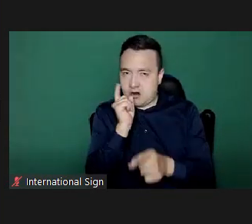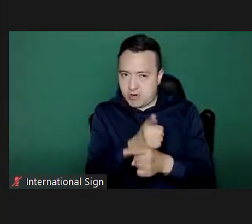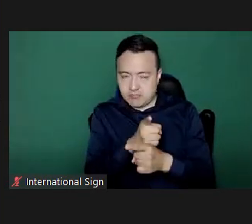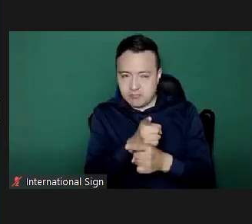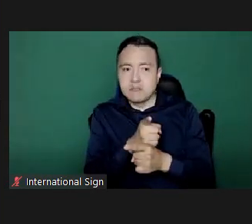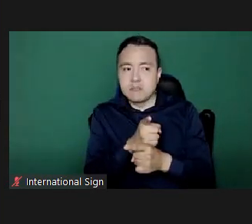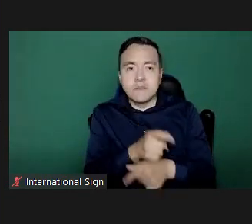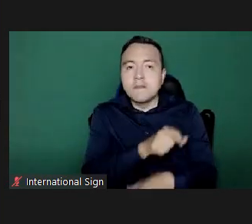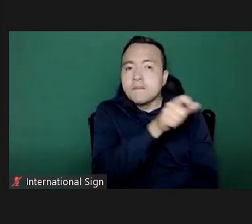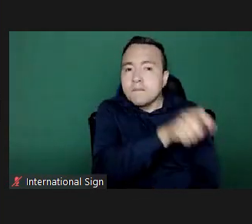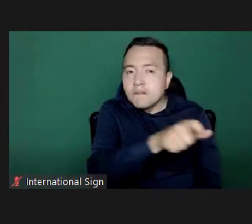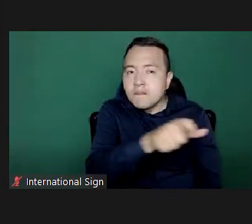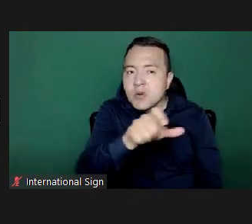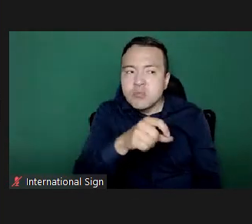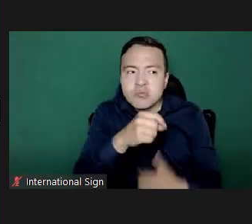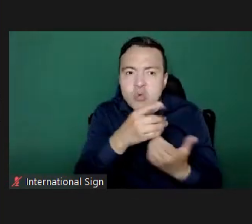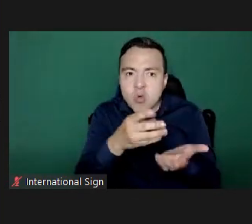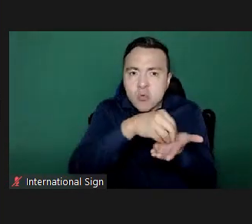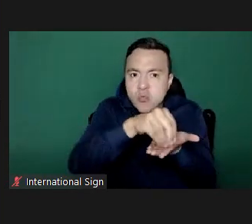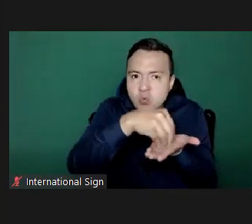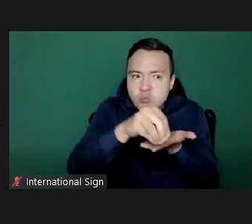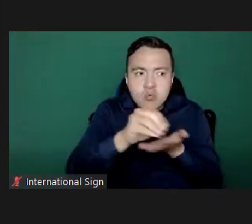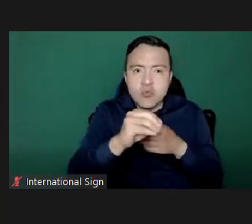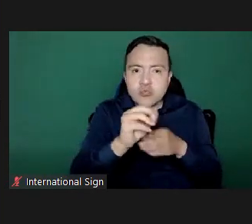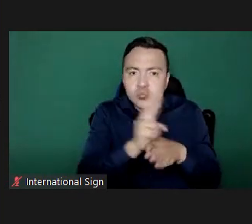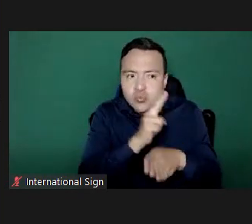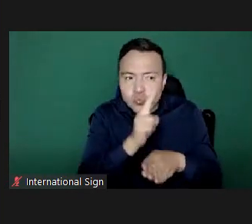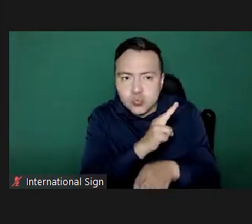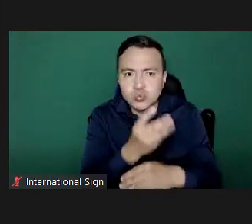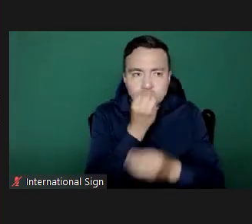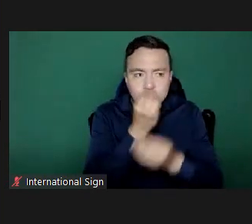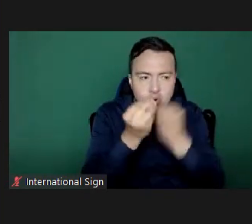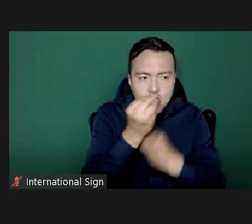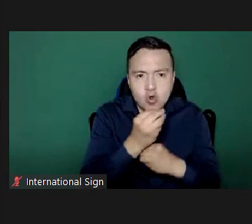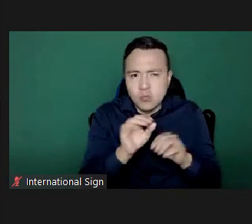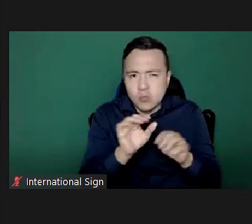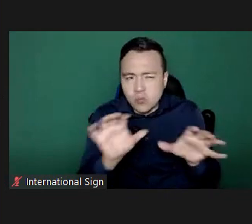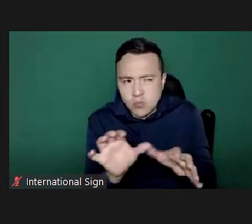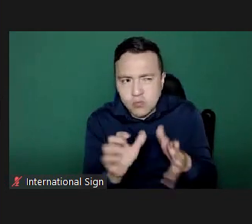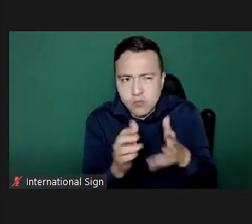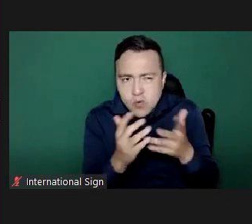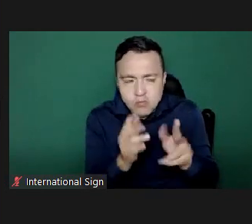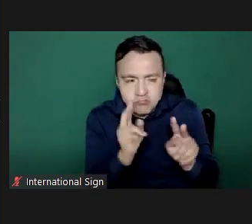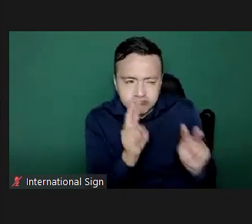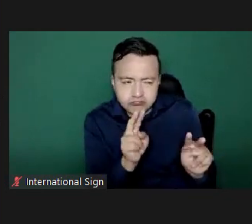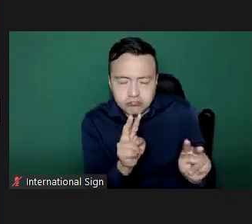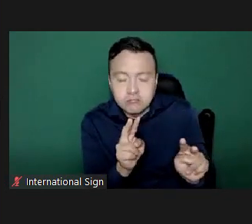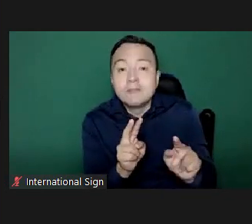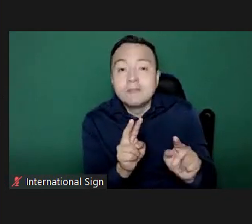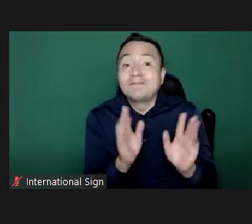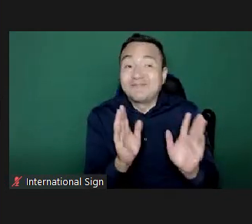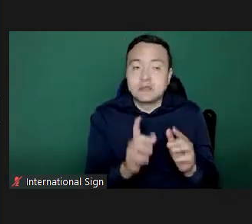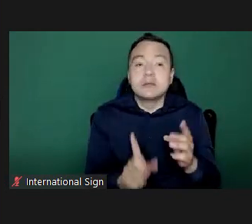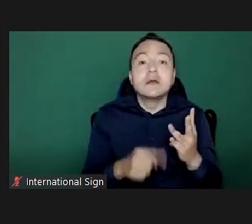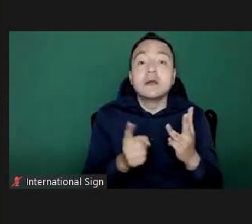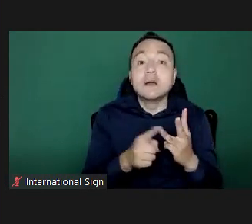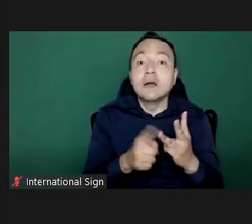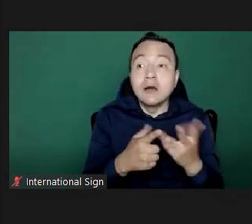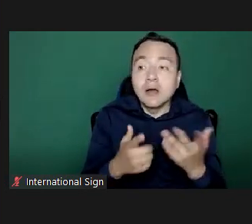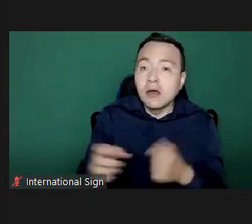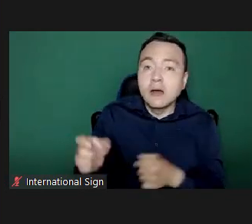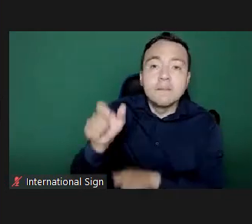consumo. El financiamiento, los recursos humanos son también dos ingredientes importantes para nuestro